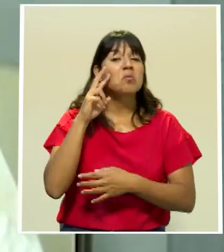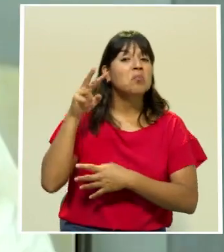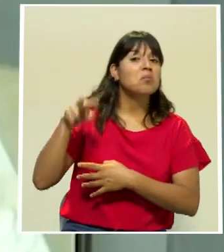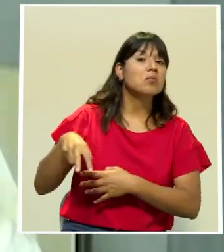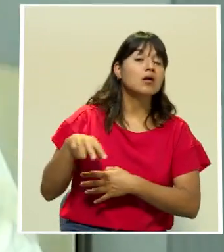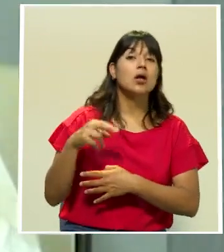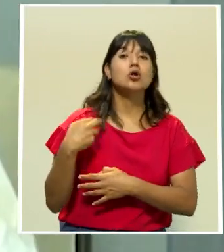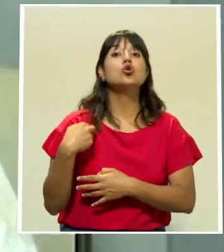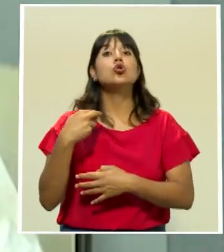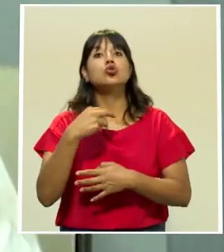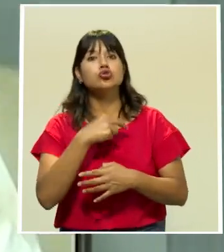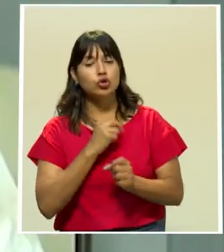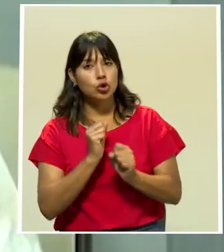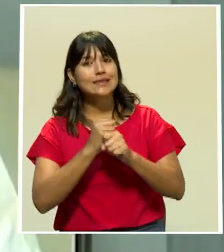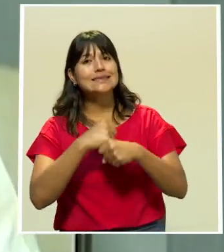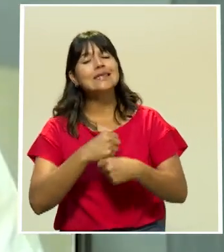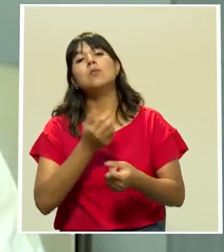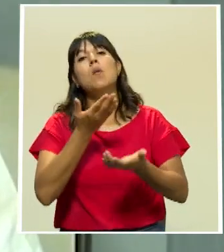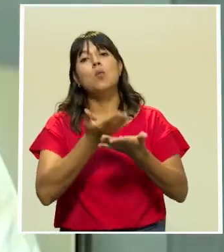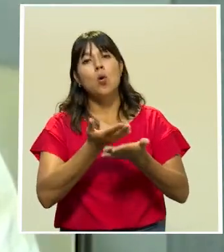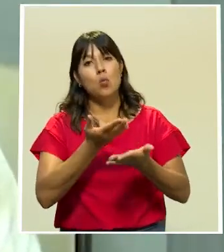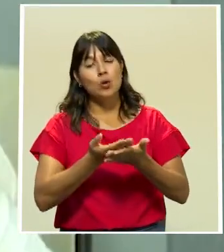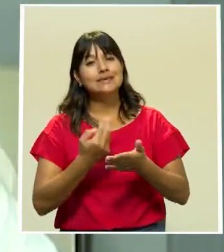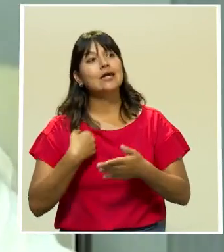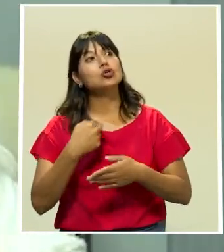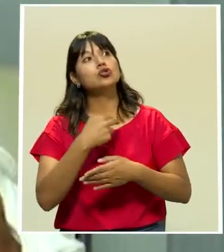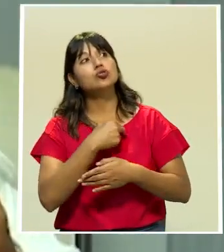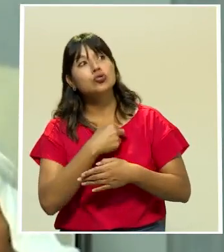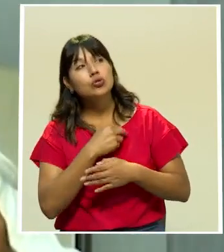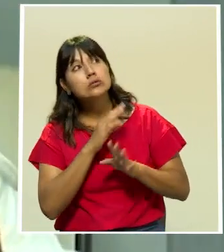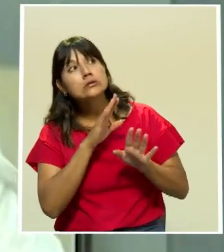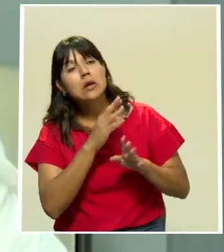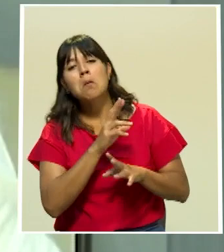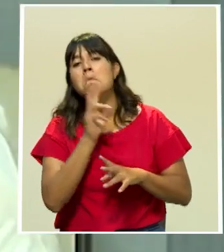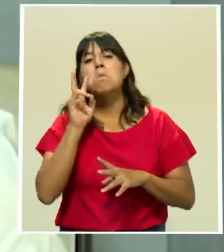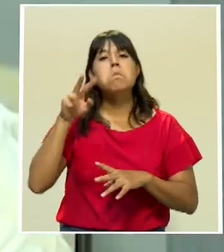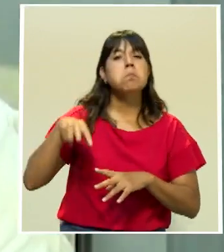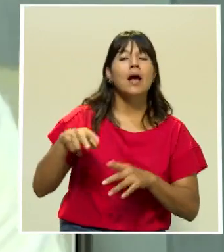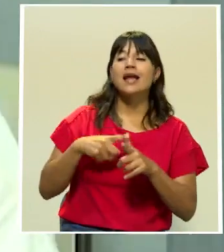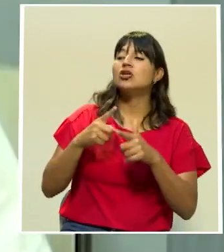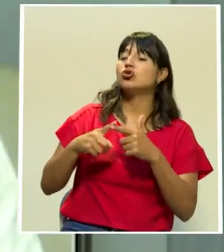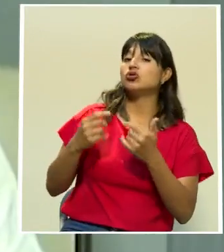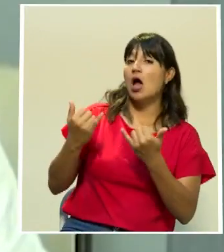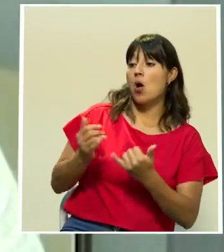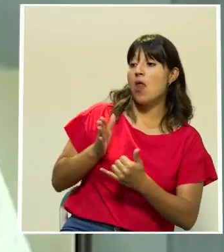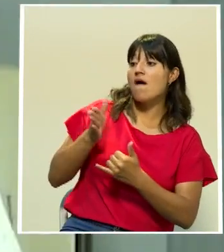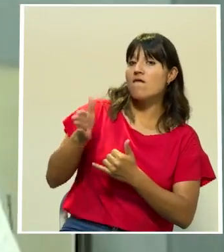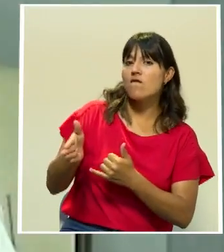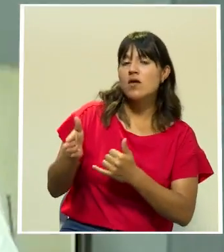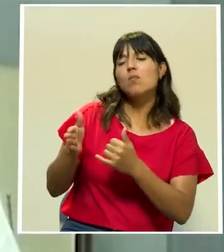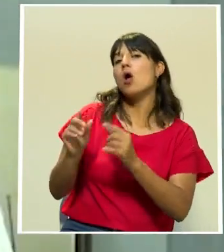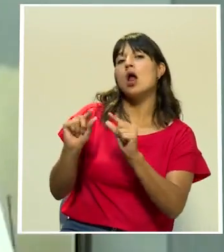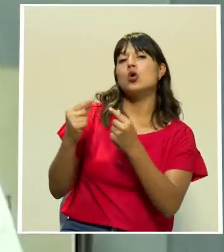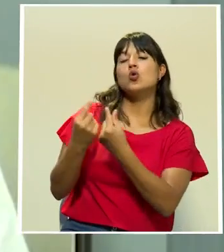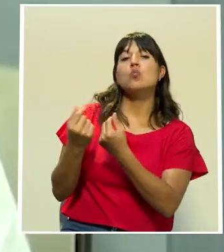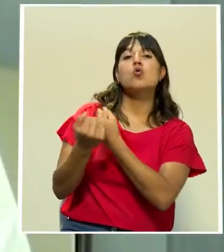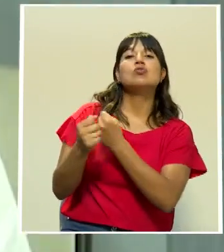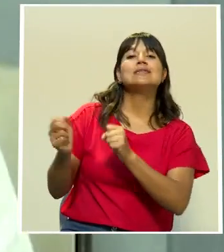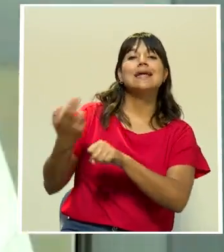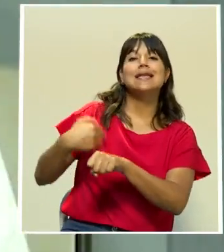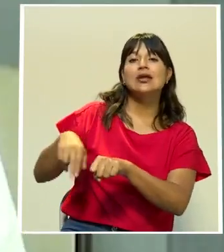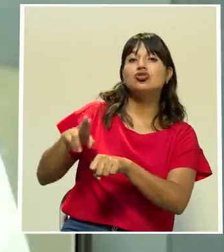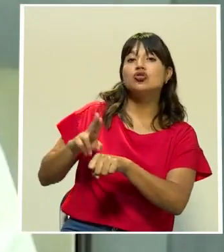Le hicimos la propuesta y nos acercamos a Rescate Nacional, ellos nos escucharon y por eso el día de hoy estamos anunciando un